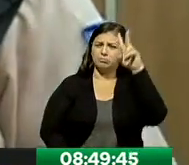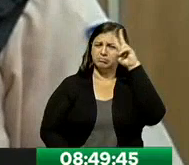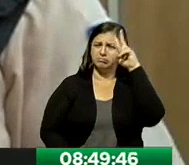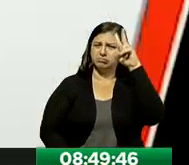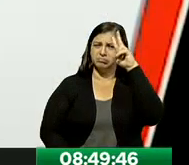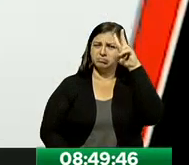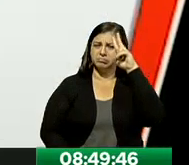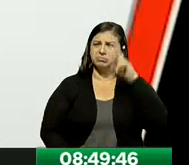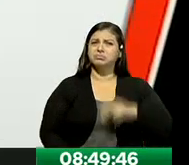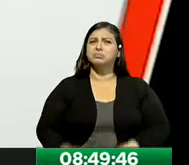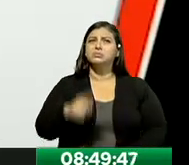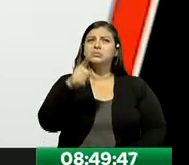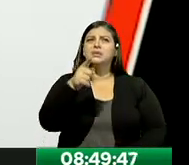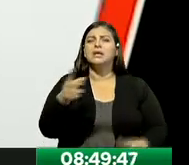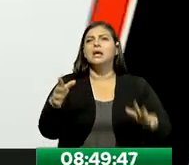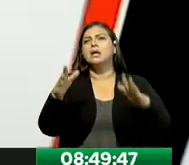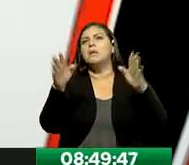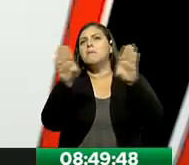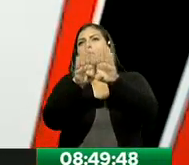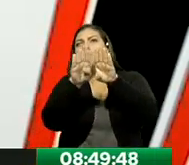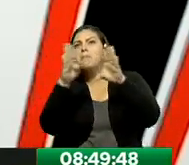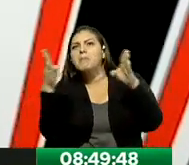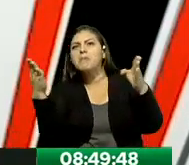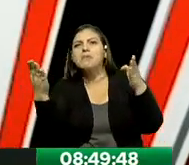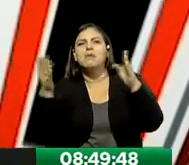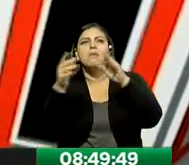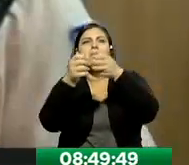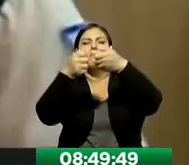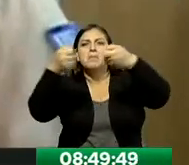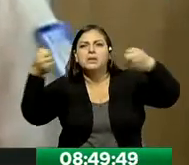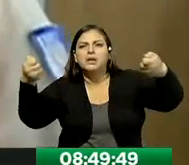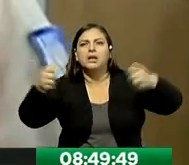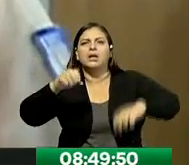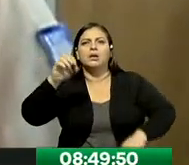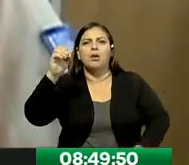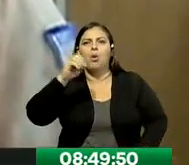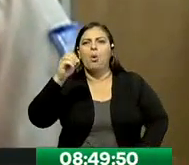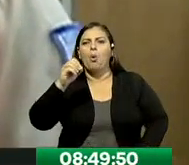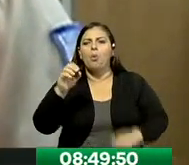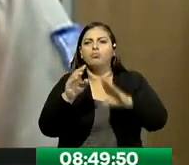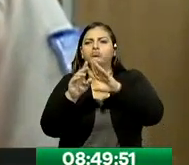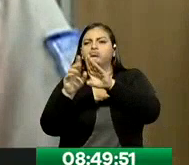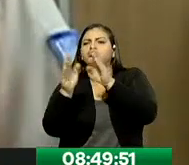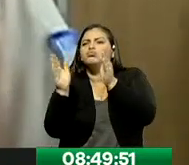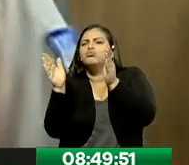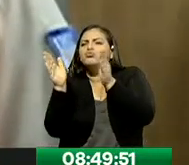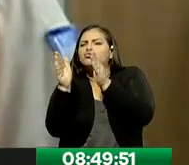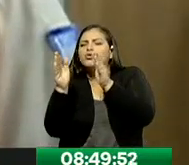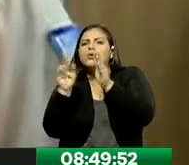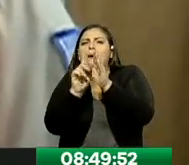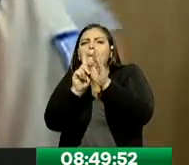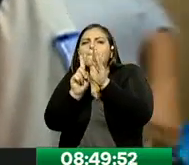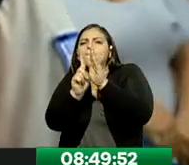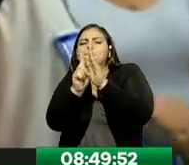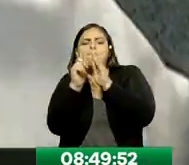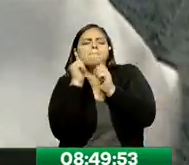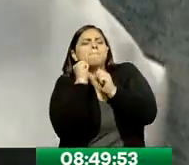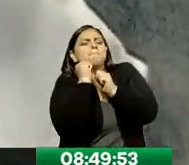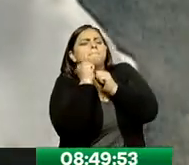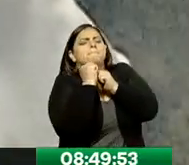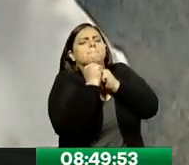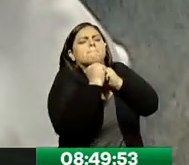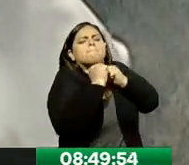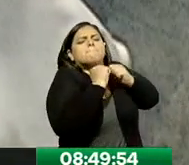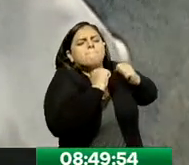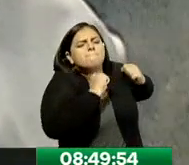lugares bien pequeños a los domicilios, por la puerta del, por decir, por las ventanas del, de los baños. Cuando no